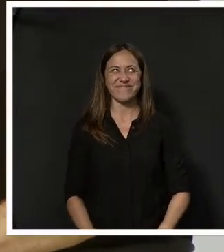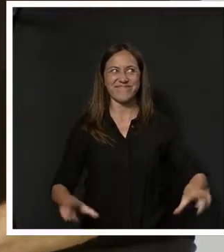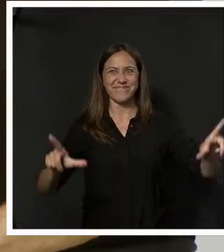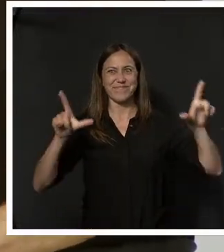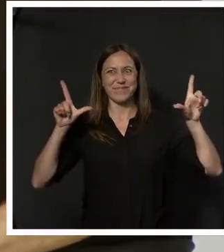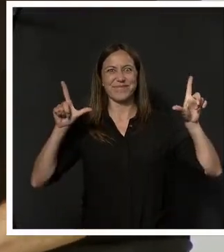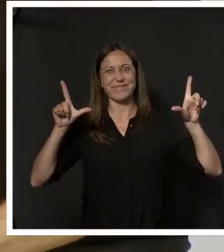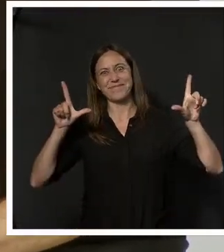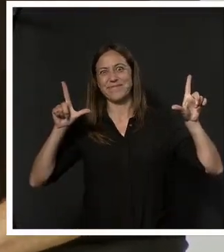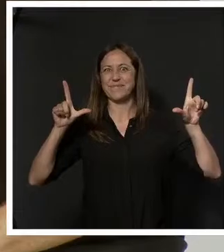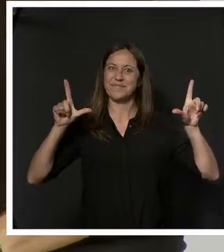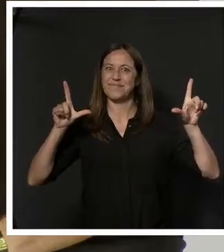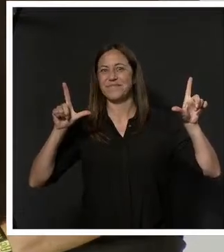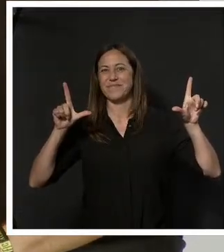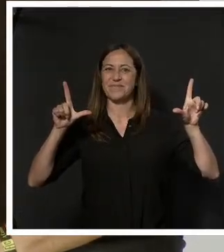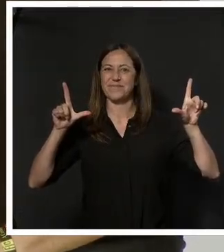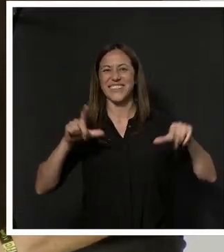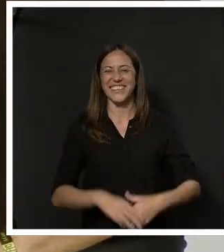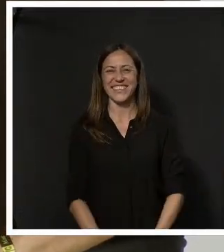plano